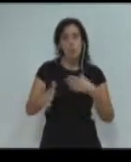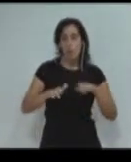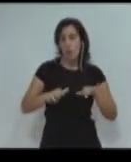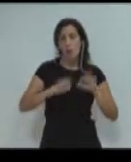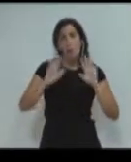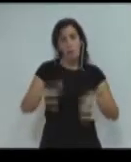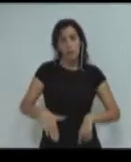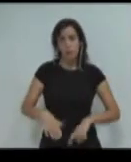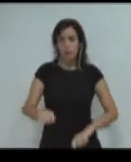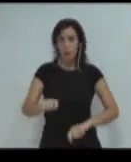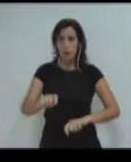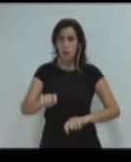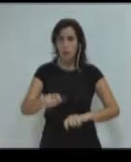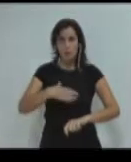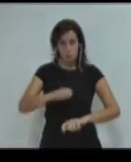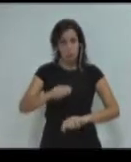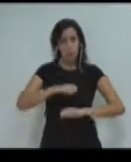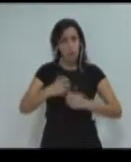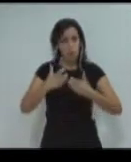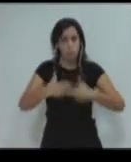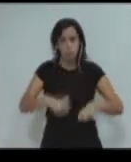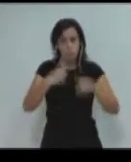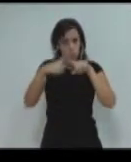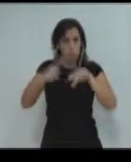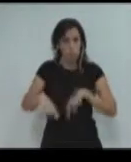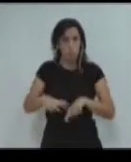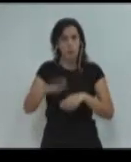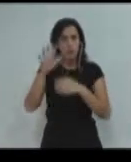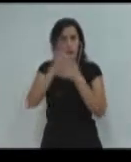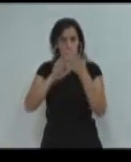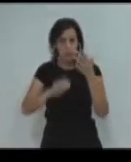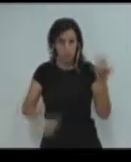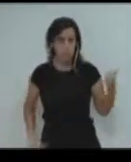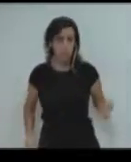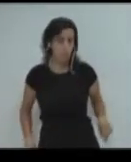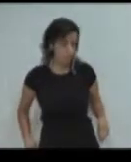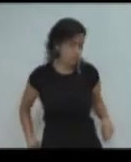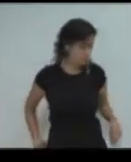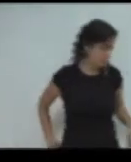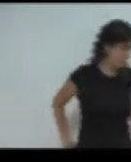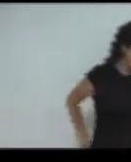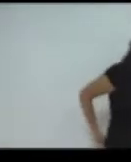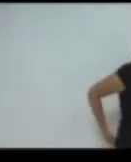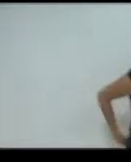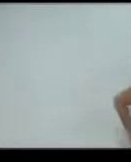mucha automatización a la realización de un texto. Muchas veces lo que pasa también